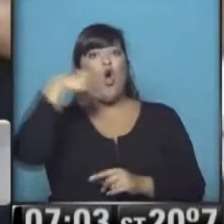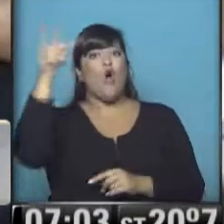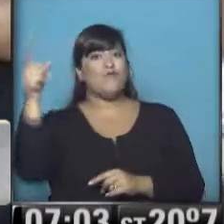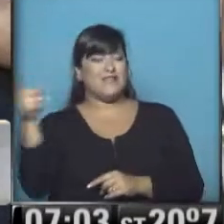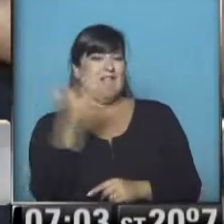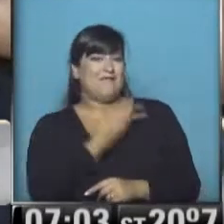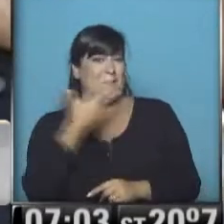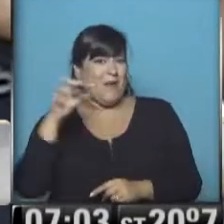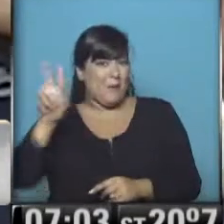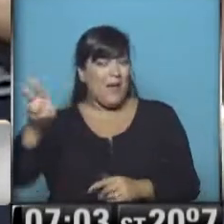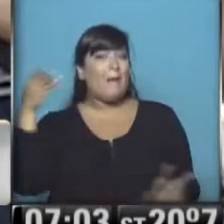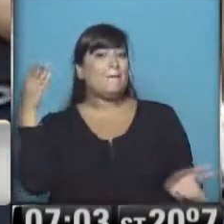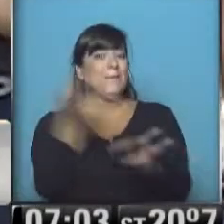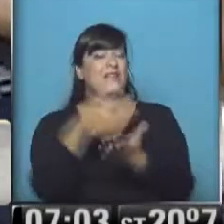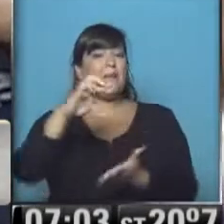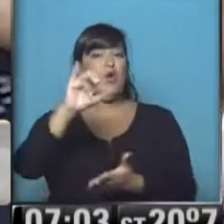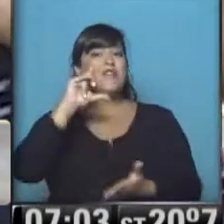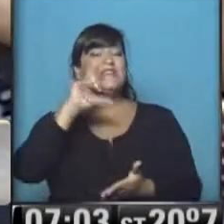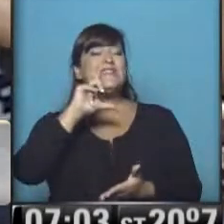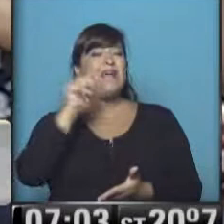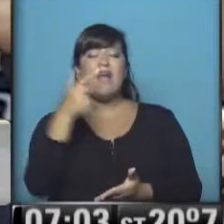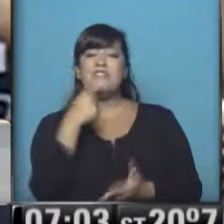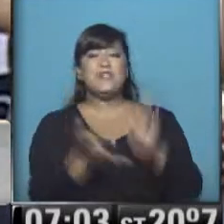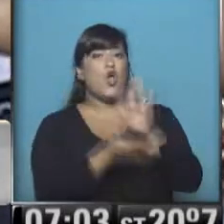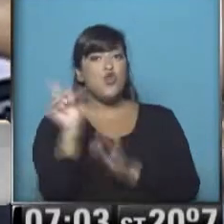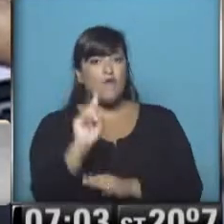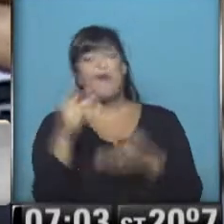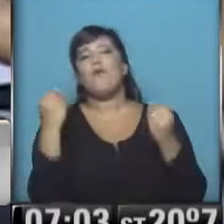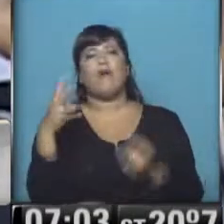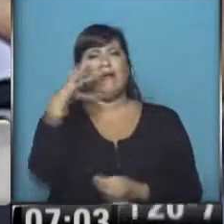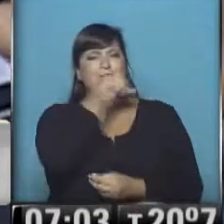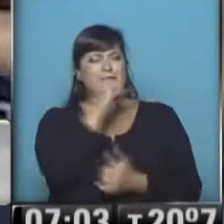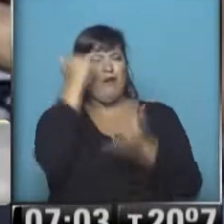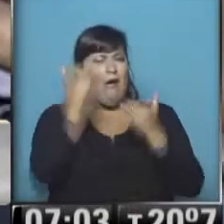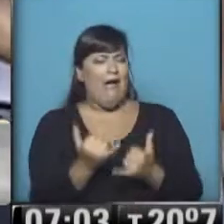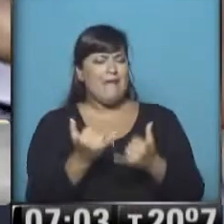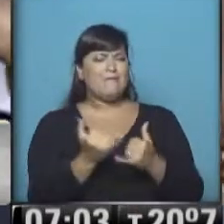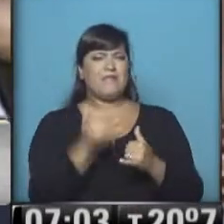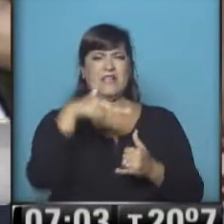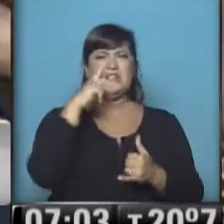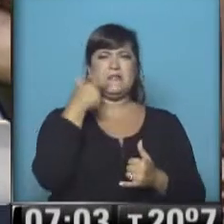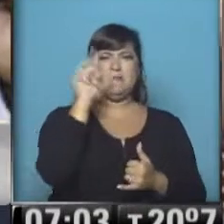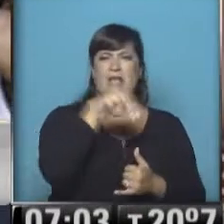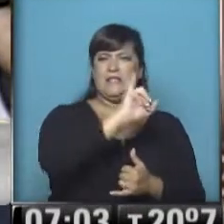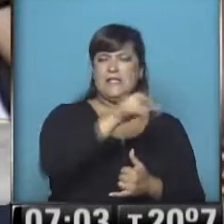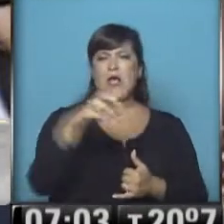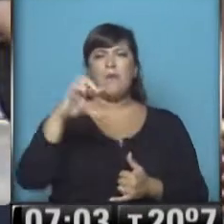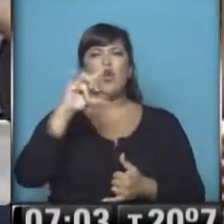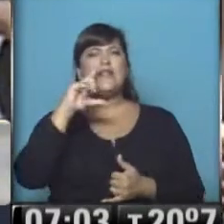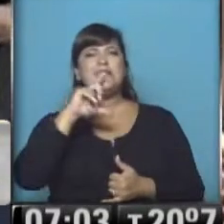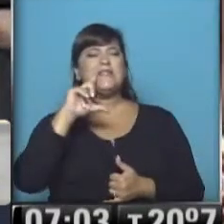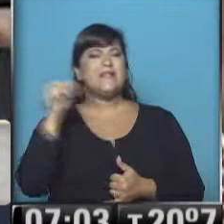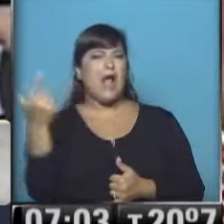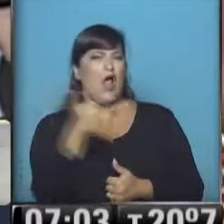solicita la presencia de Policita y él no va porque dice que hay secreto del sumario, que puede eso pasar por arriba de las